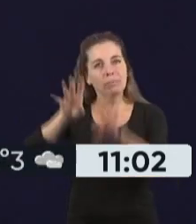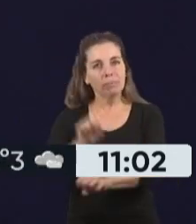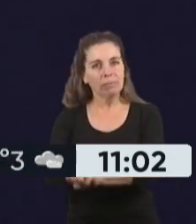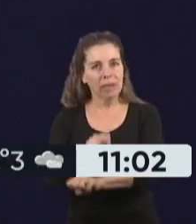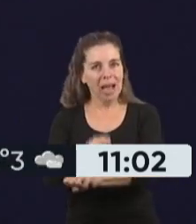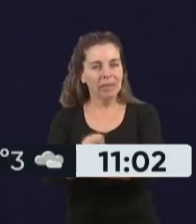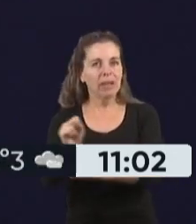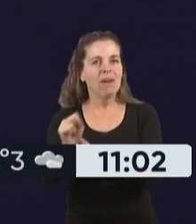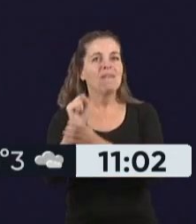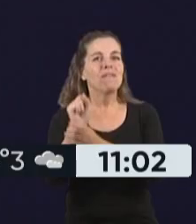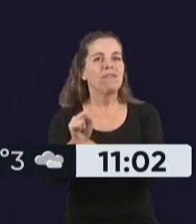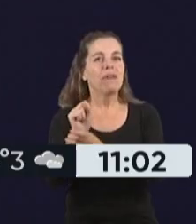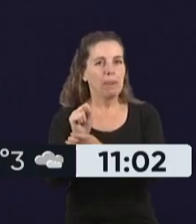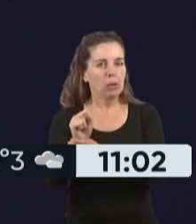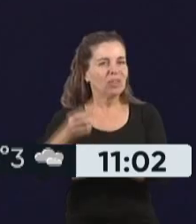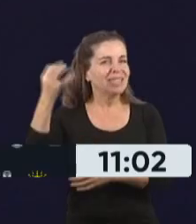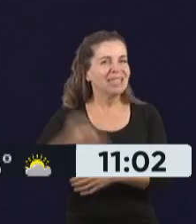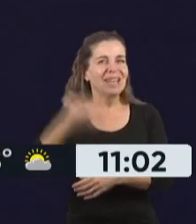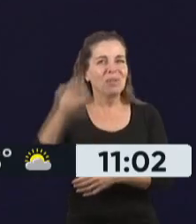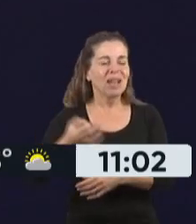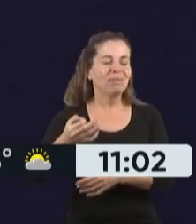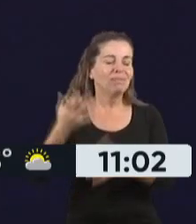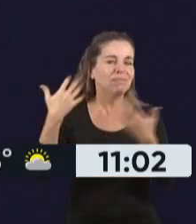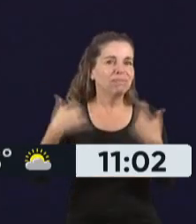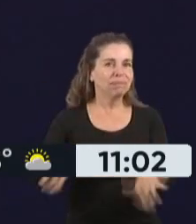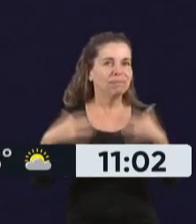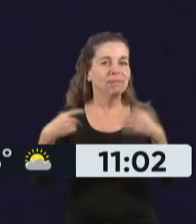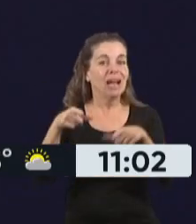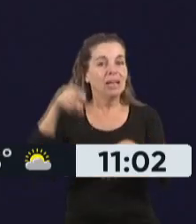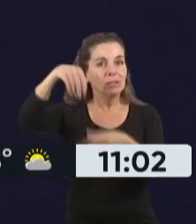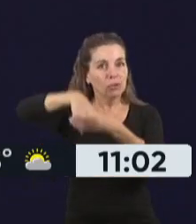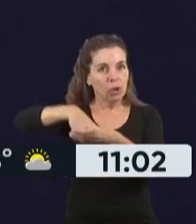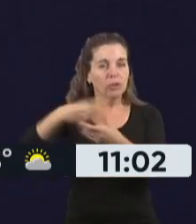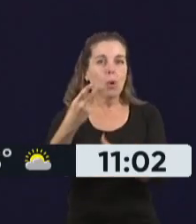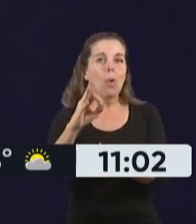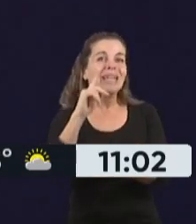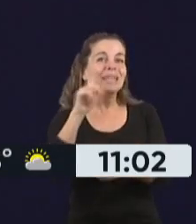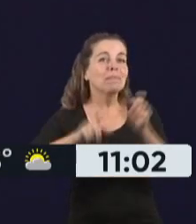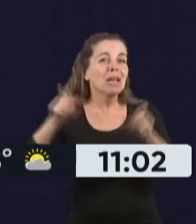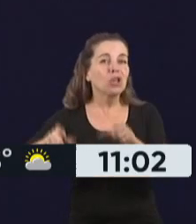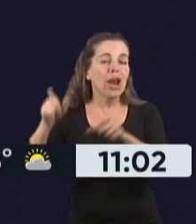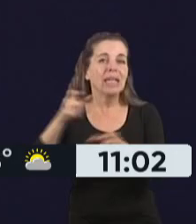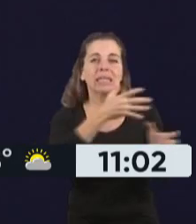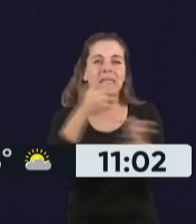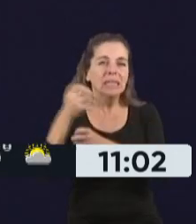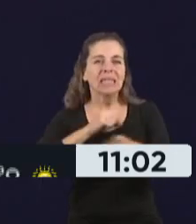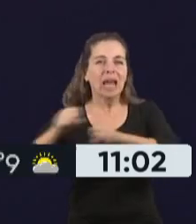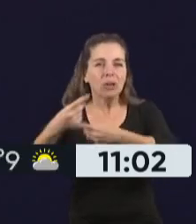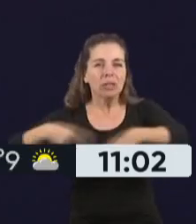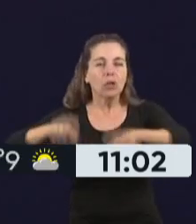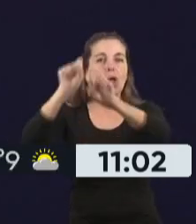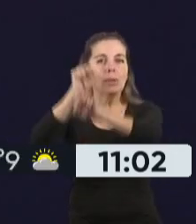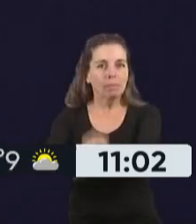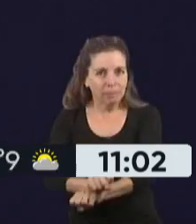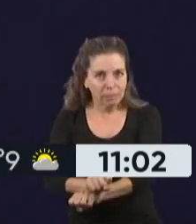la cárcel de máxima seguridad más grande del continente, donde están presos 40.000 terroristas bajo un fuerte régimen de